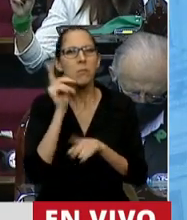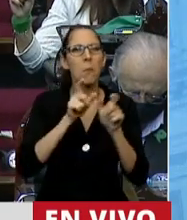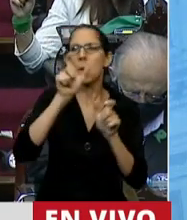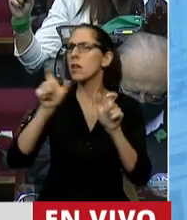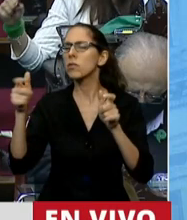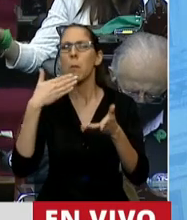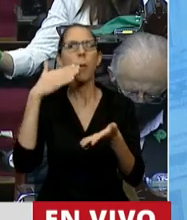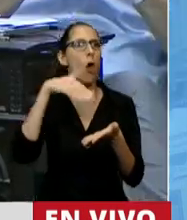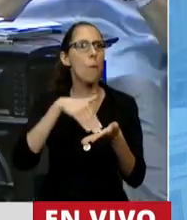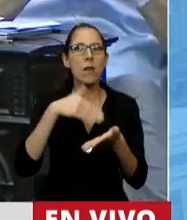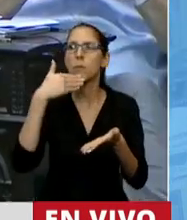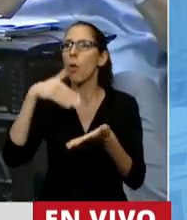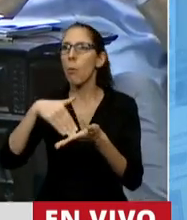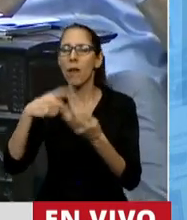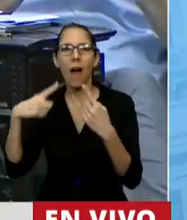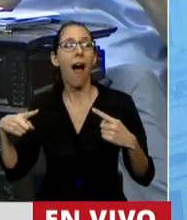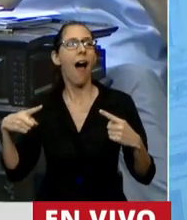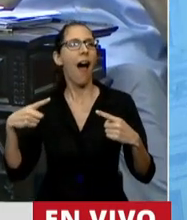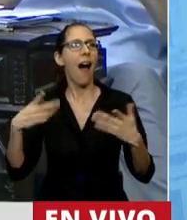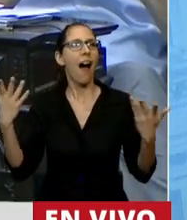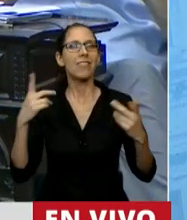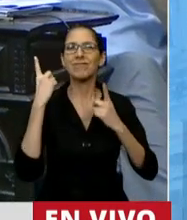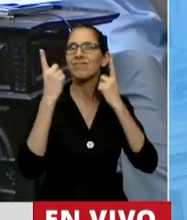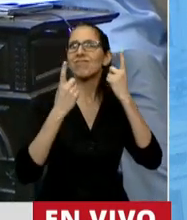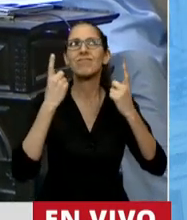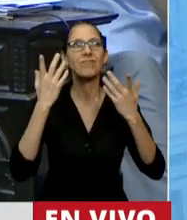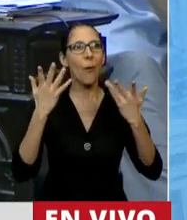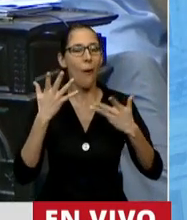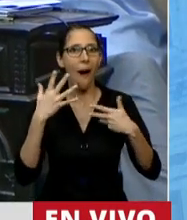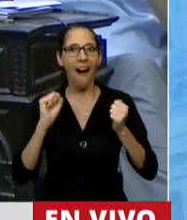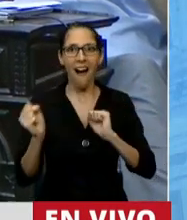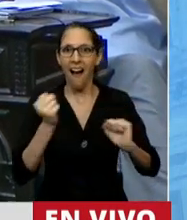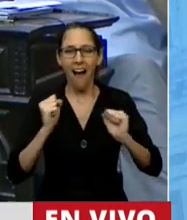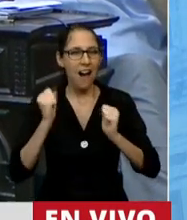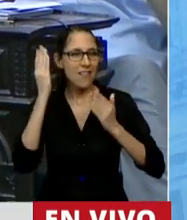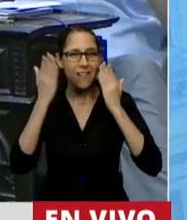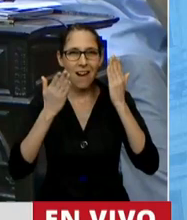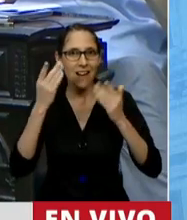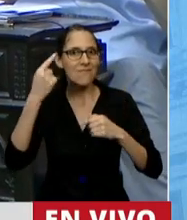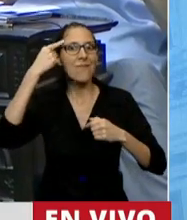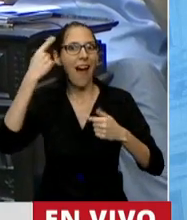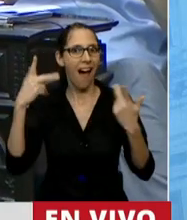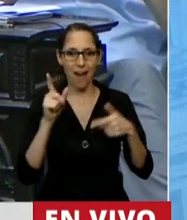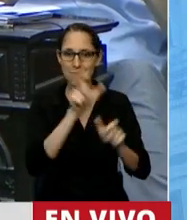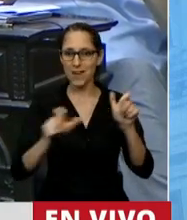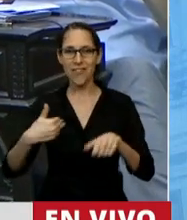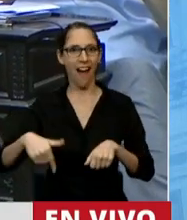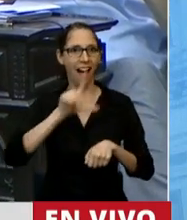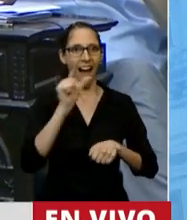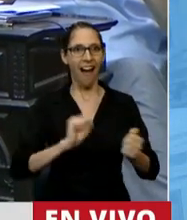promesas que nos ilusionaban mucho y que despertaban expectativas a los